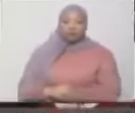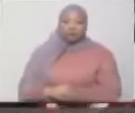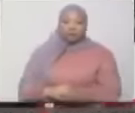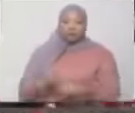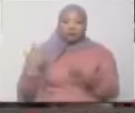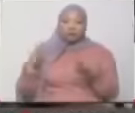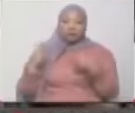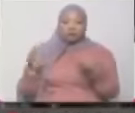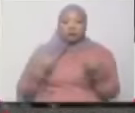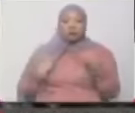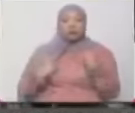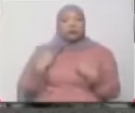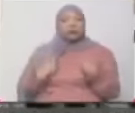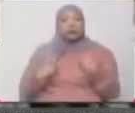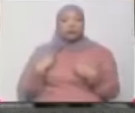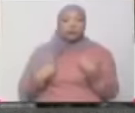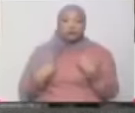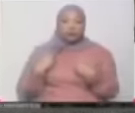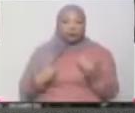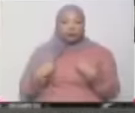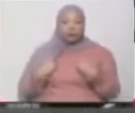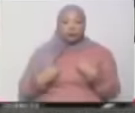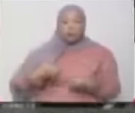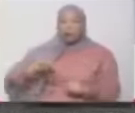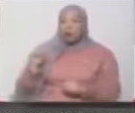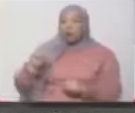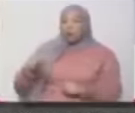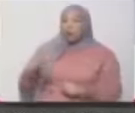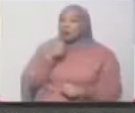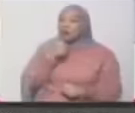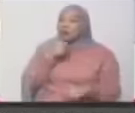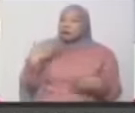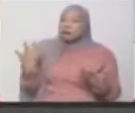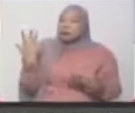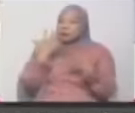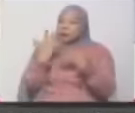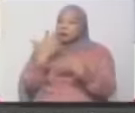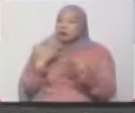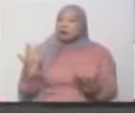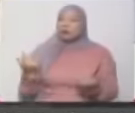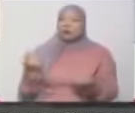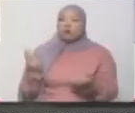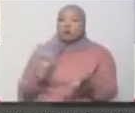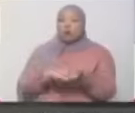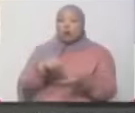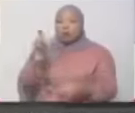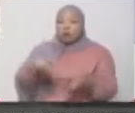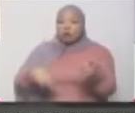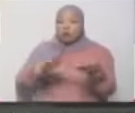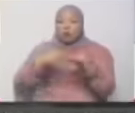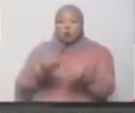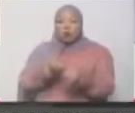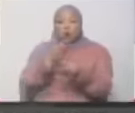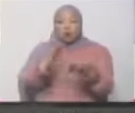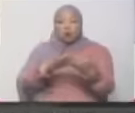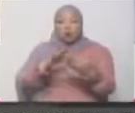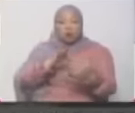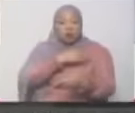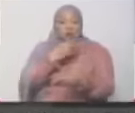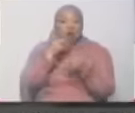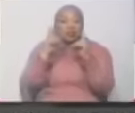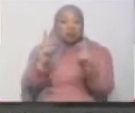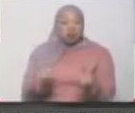La preocupación de que llegó un policía, no sabemos aquí quién es, eso se va a acabar con cuando los circuitos comunales verdaderamente tengan el poder de